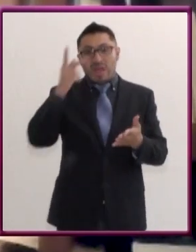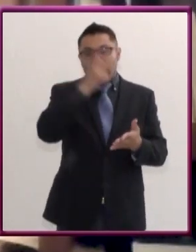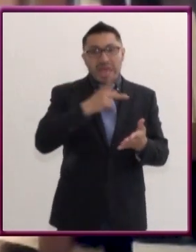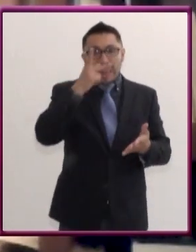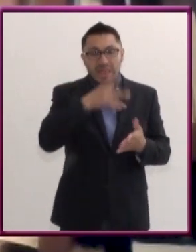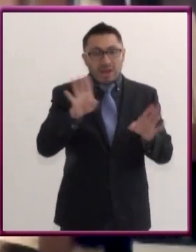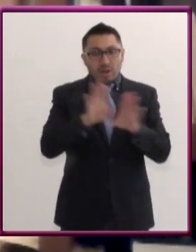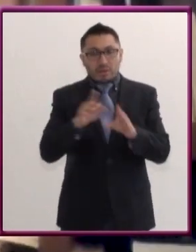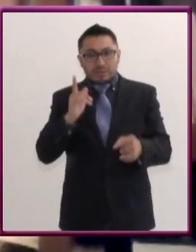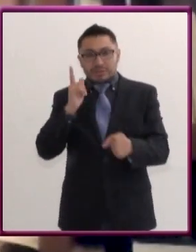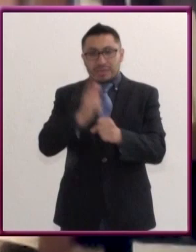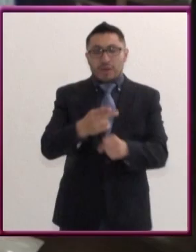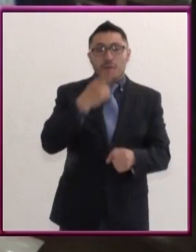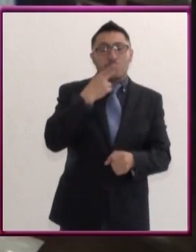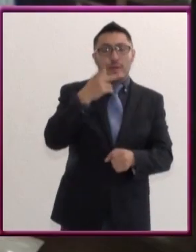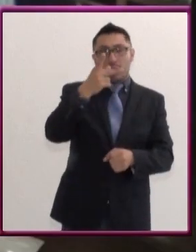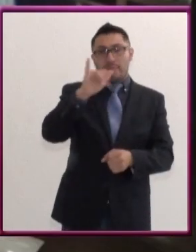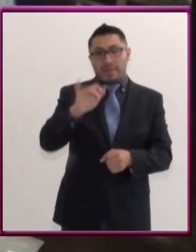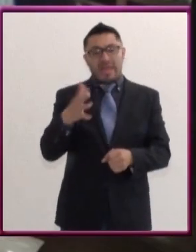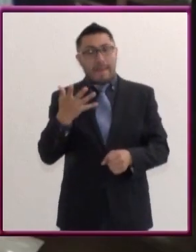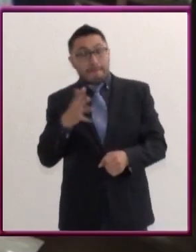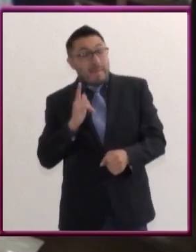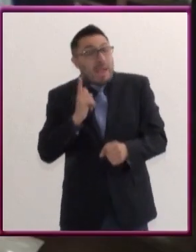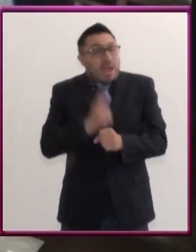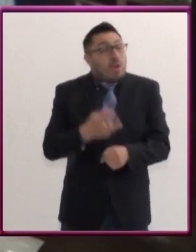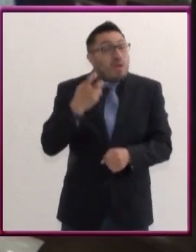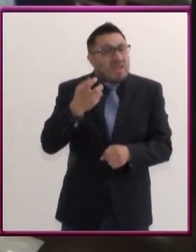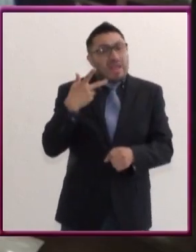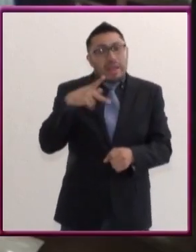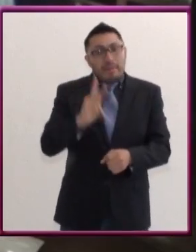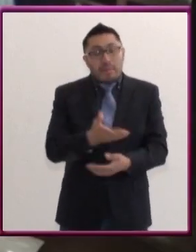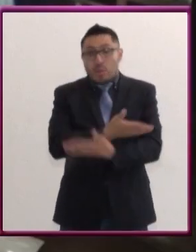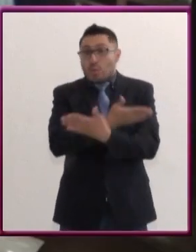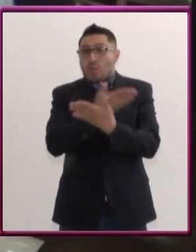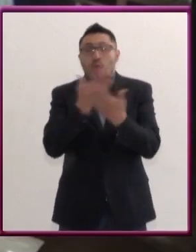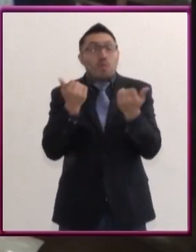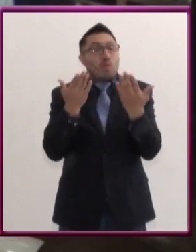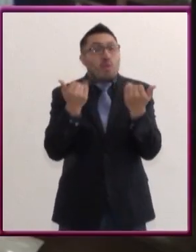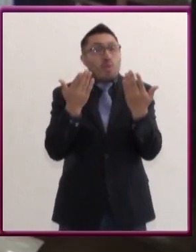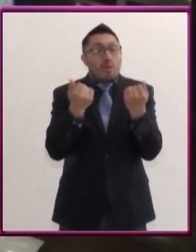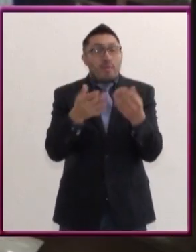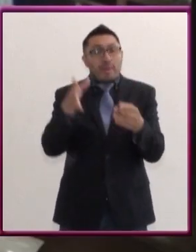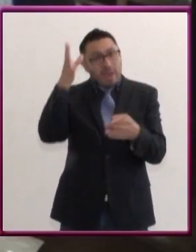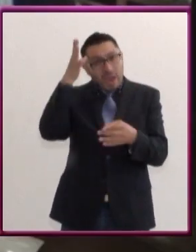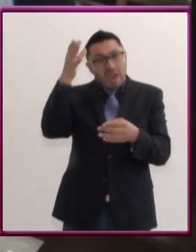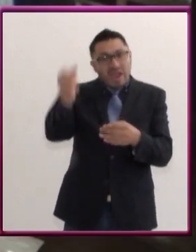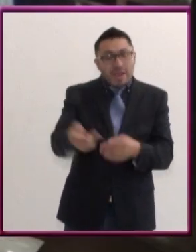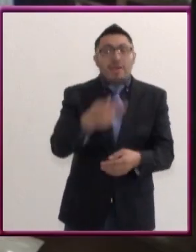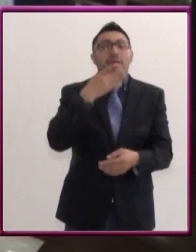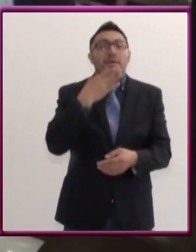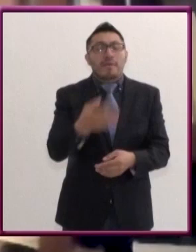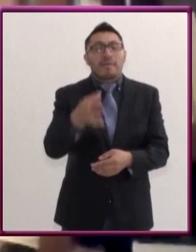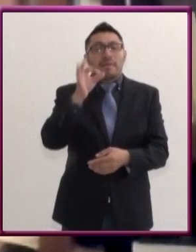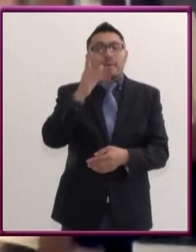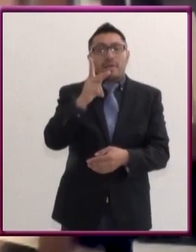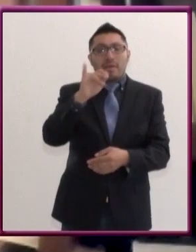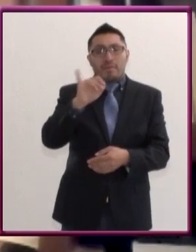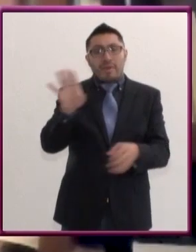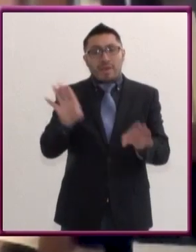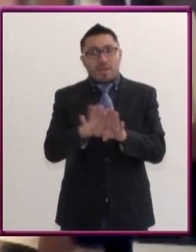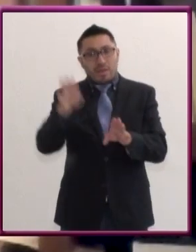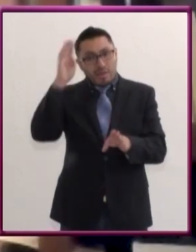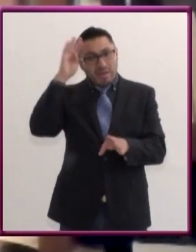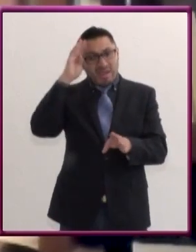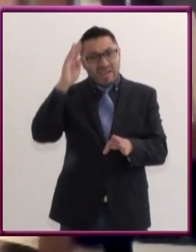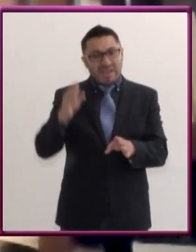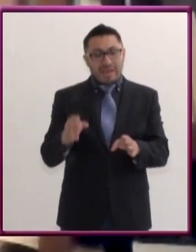se deduce que usaban pi, se deduce de allí, pero no había una concepción realmente de pi como se podría